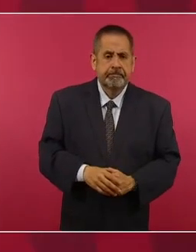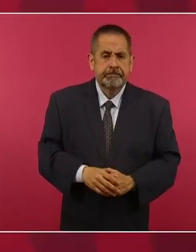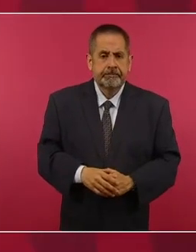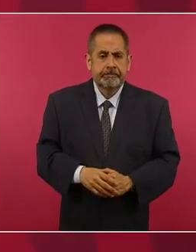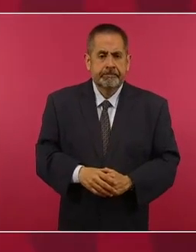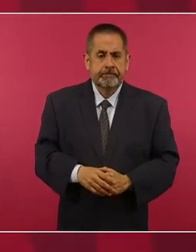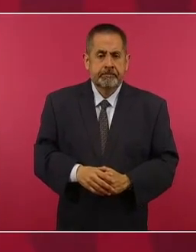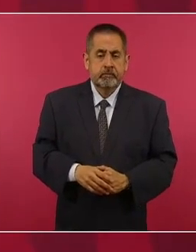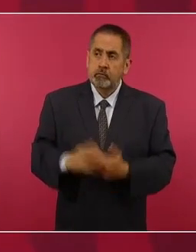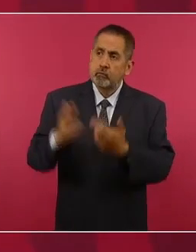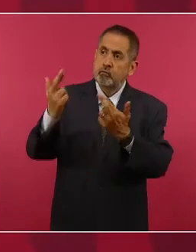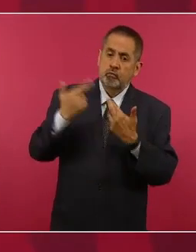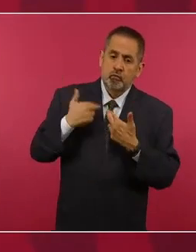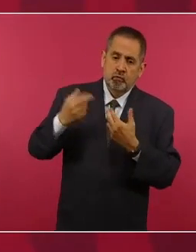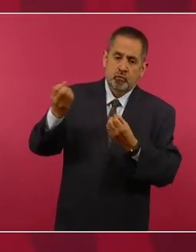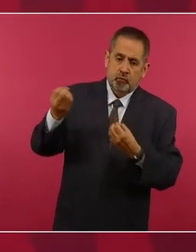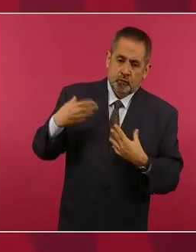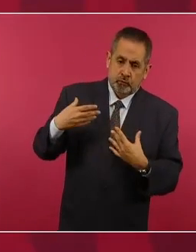nos donaron.